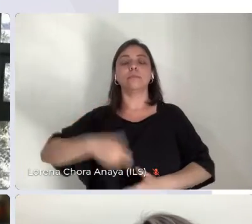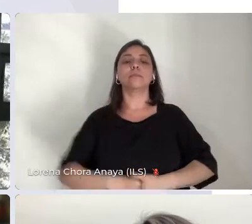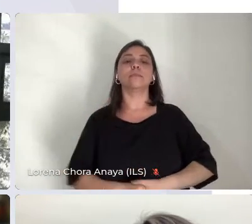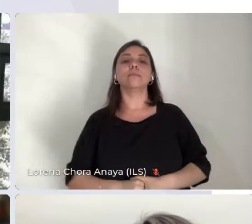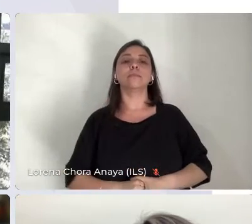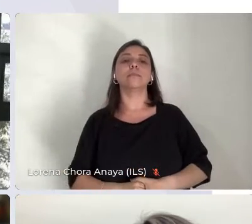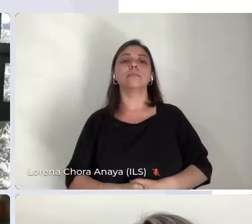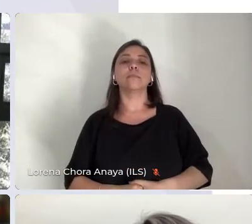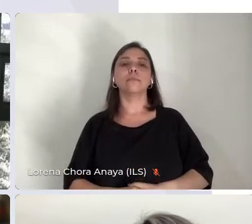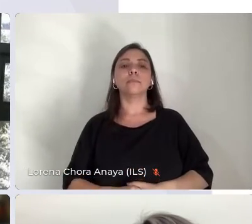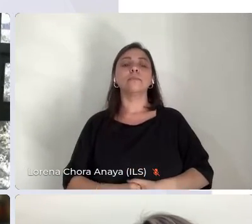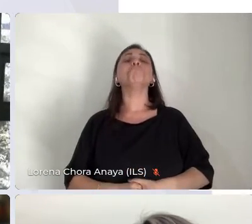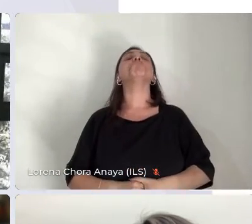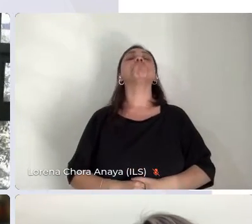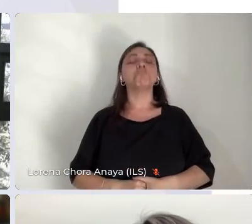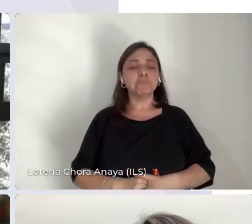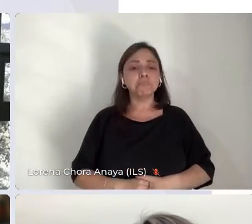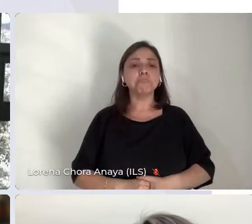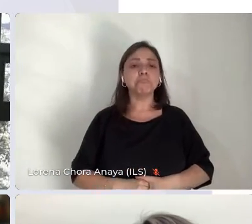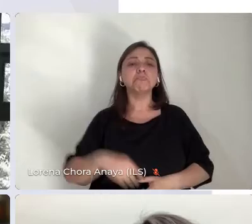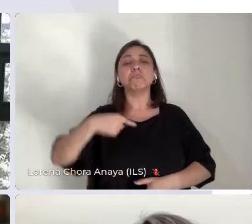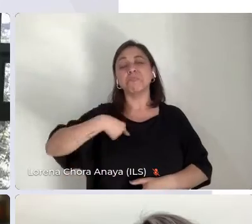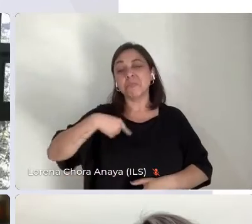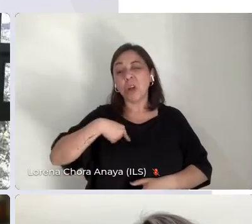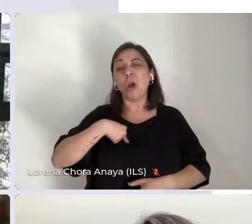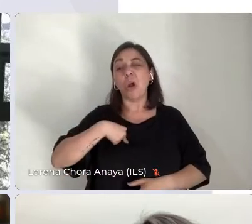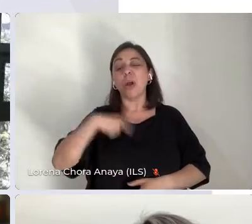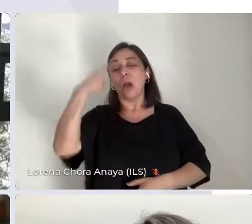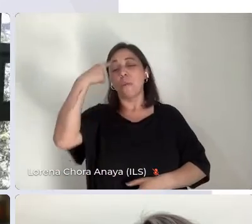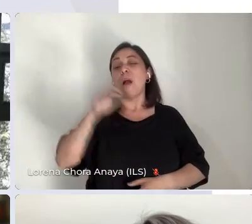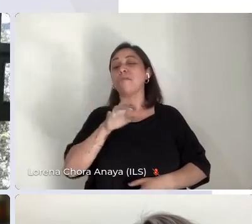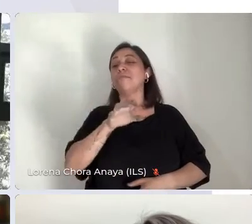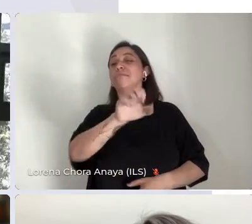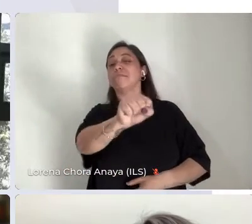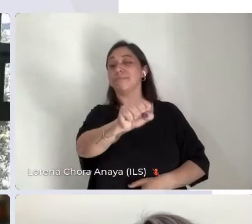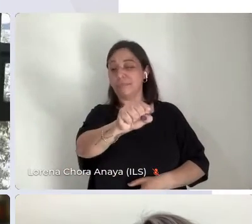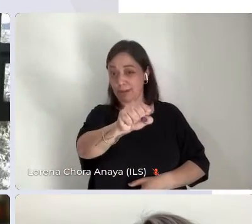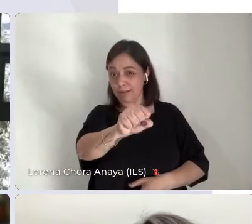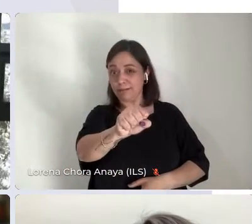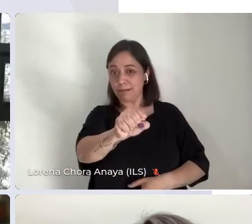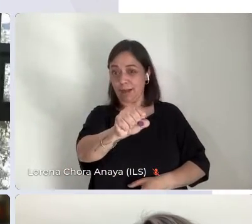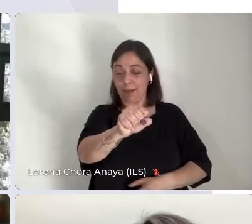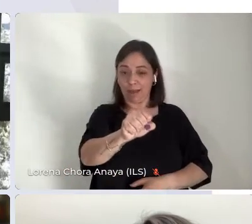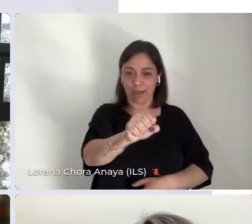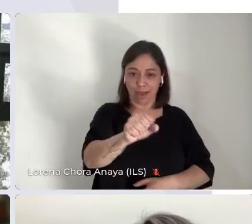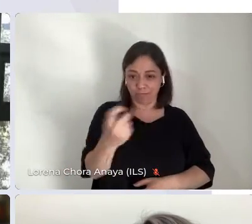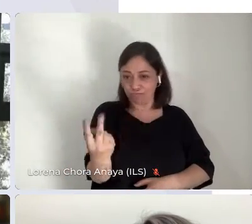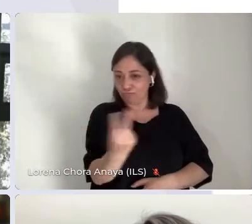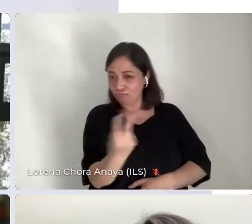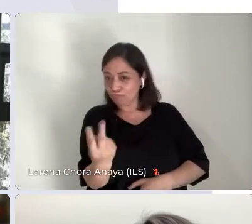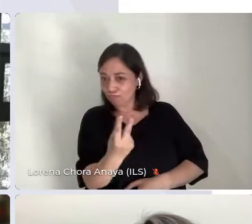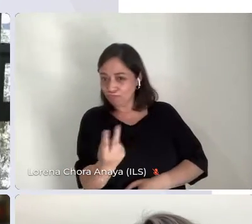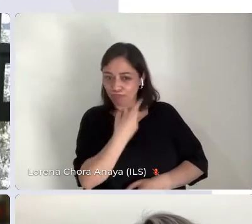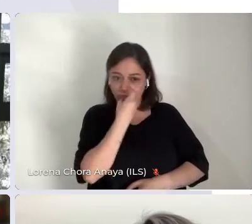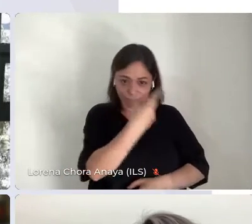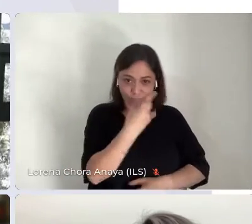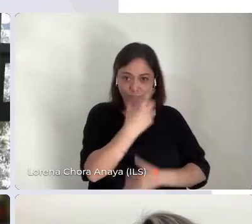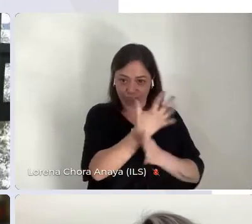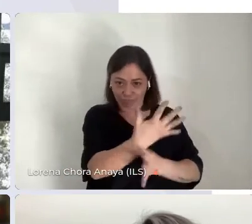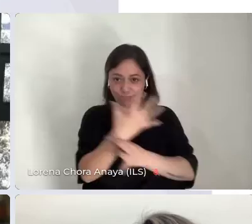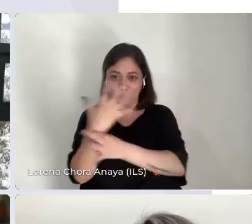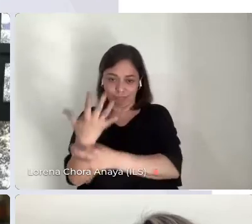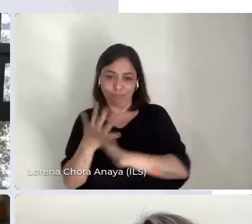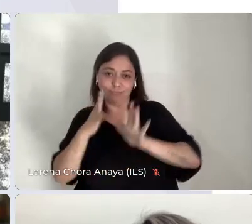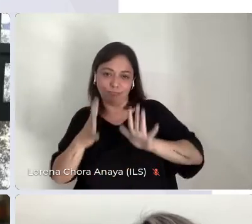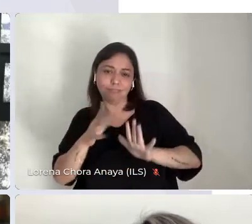Súper. De hecho, voy a intentar conectar un poco con eso, porque han hecho puntos súper buenos. Justo estaba pensando mucho en, a ver, ¿qué